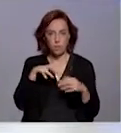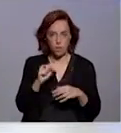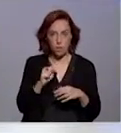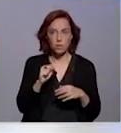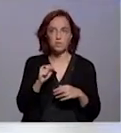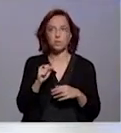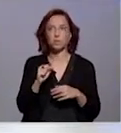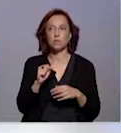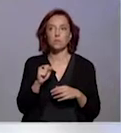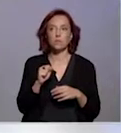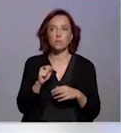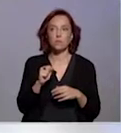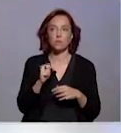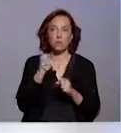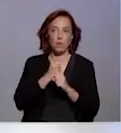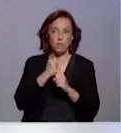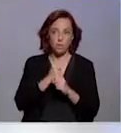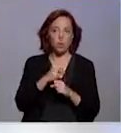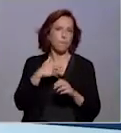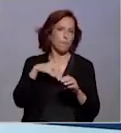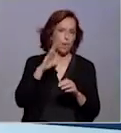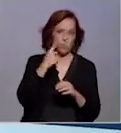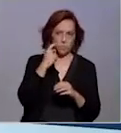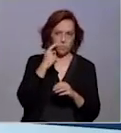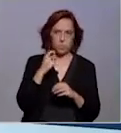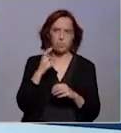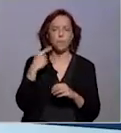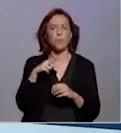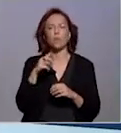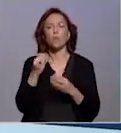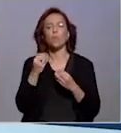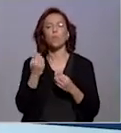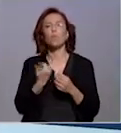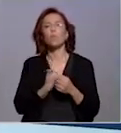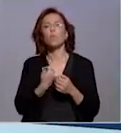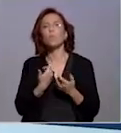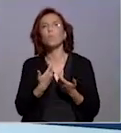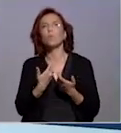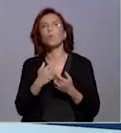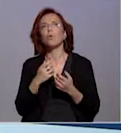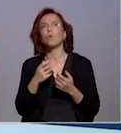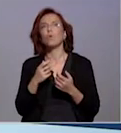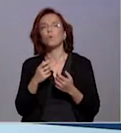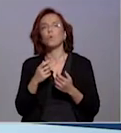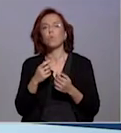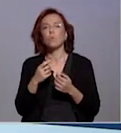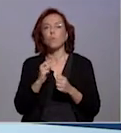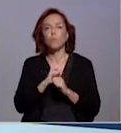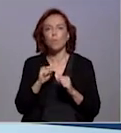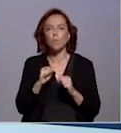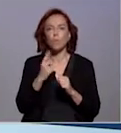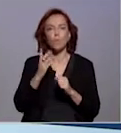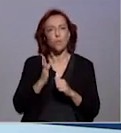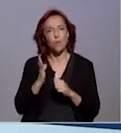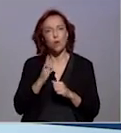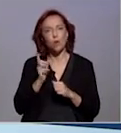que elabora que las mujeres por donde podría ir por ejemplo el crecimiento atendiendo estas diferencias porque una mujer